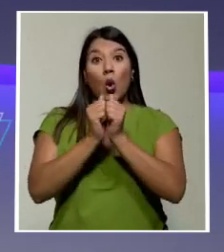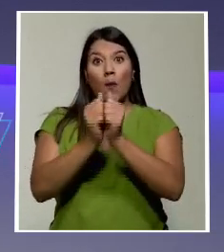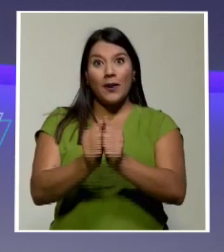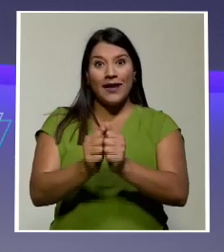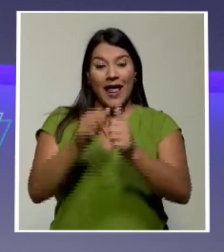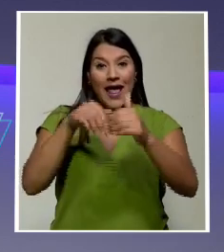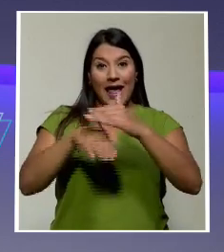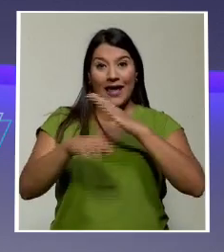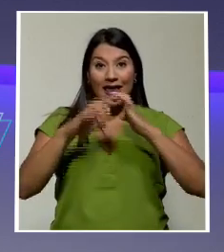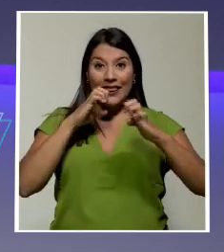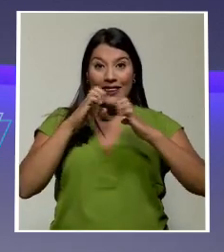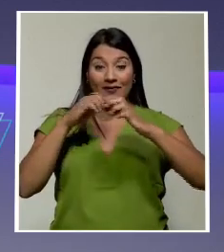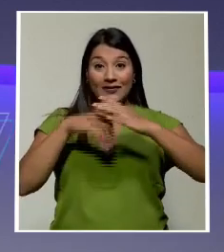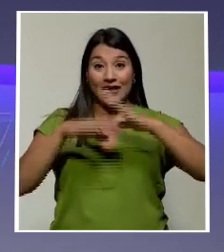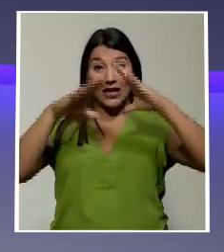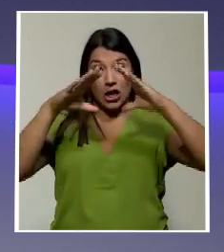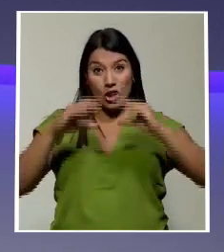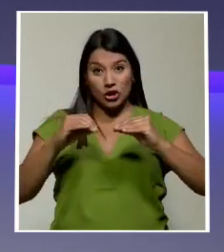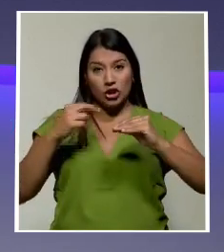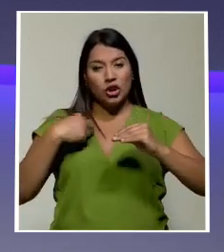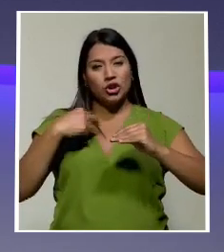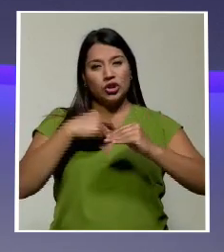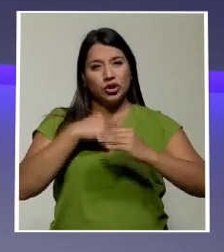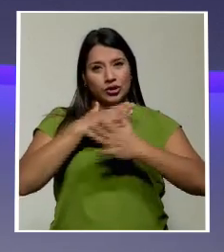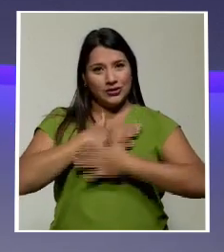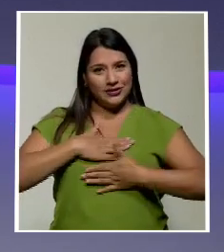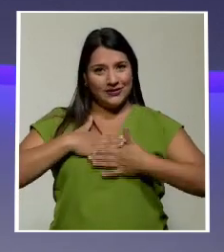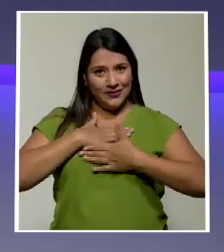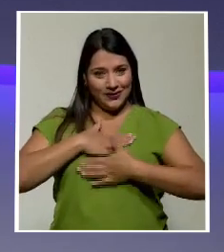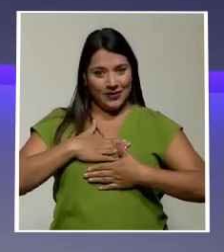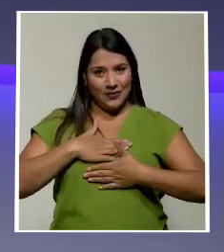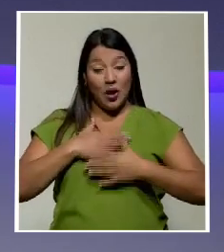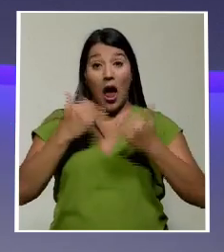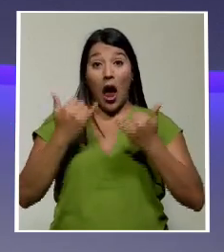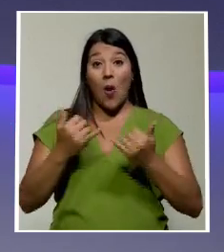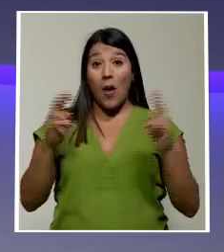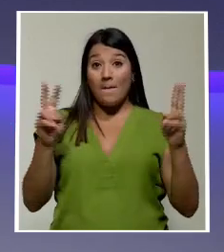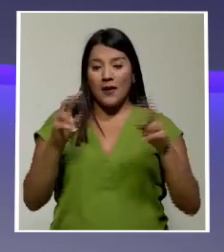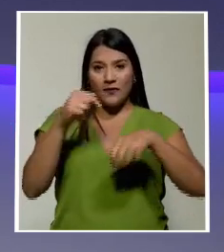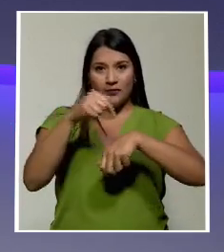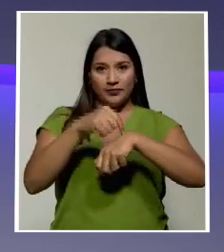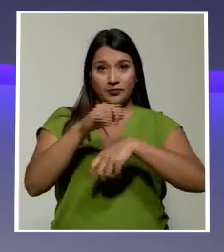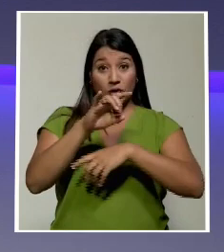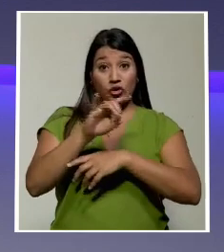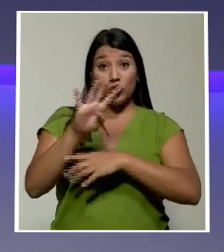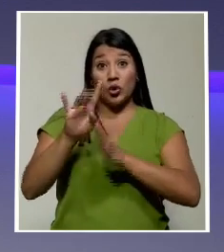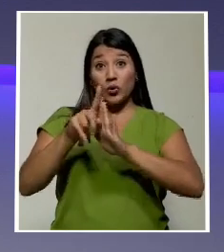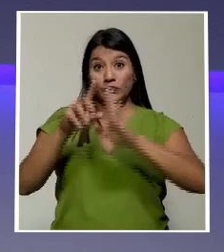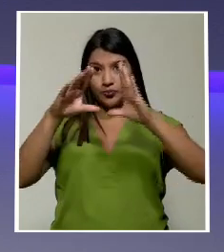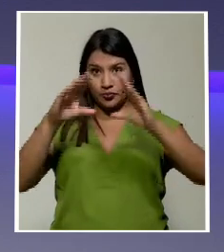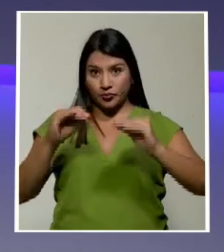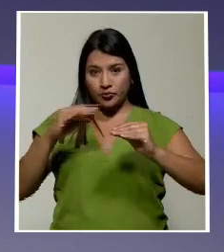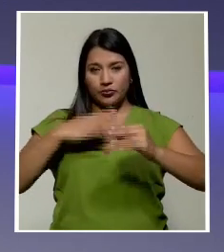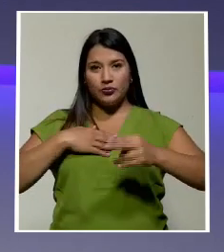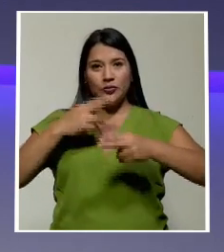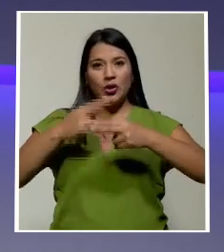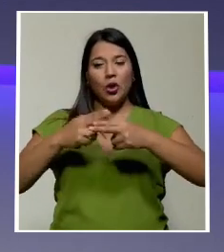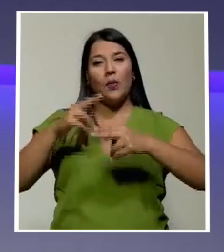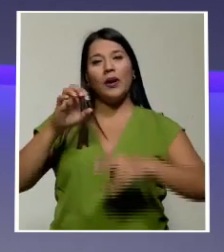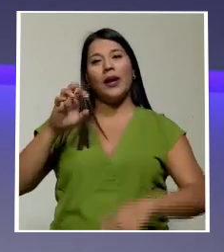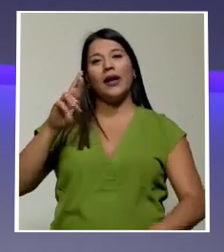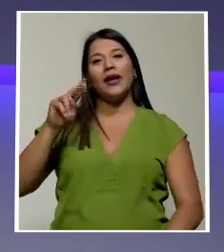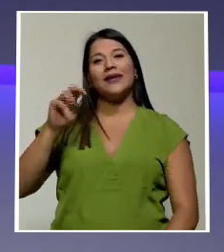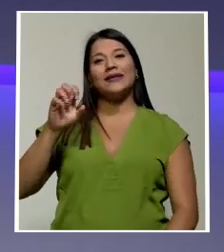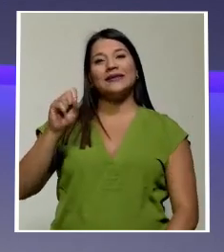conversaciones nocturnas que tanto disfrutamos hacer. Estamos en vivo a las 8:04 de la noche, soy Ernesto